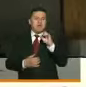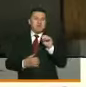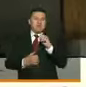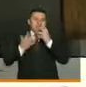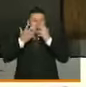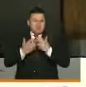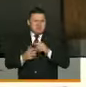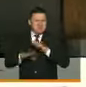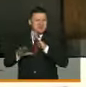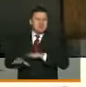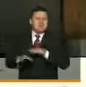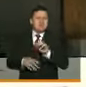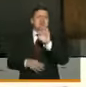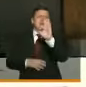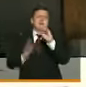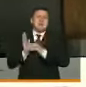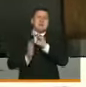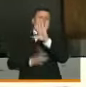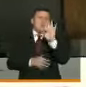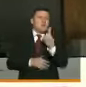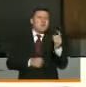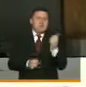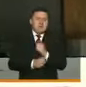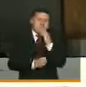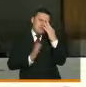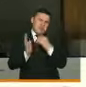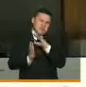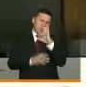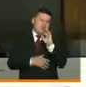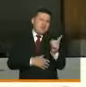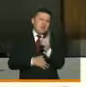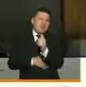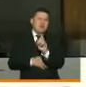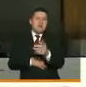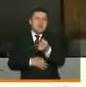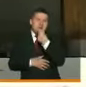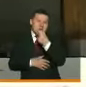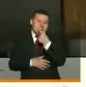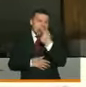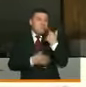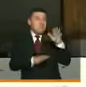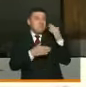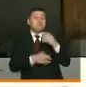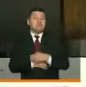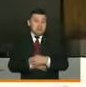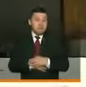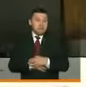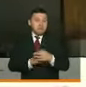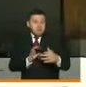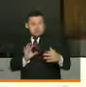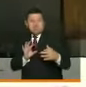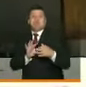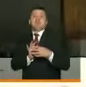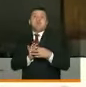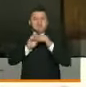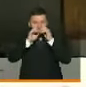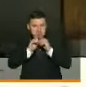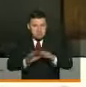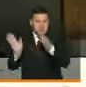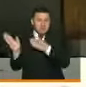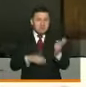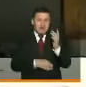que representa más de 3.500 empleados empresa del sector farmacéutico exportadora y que se une al lanzamiento